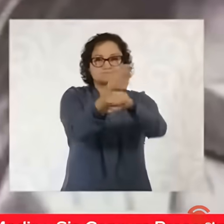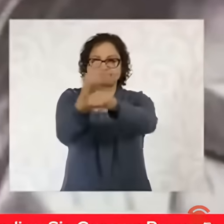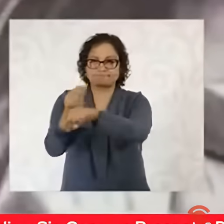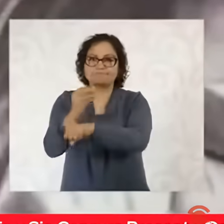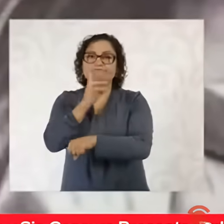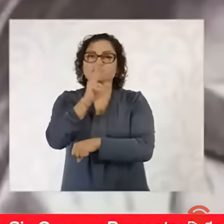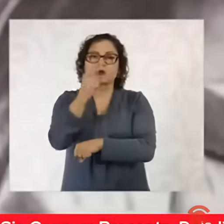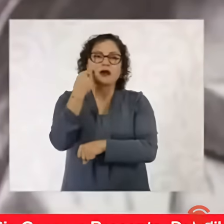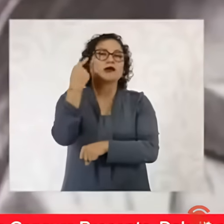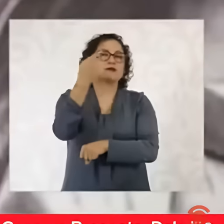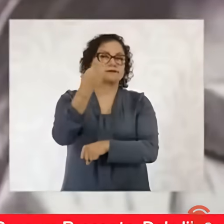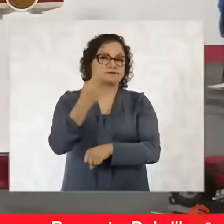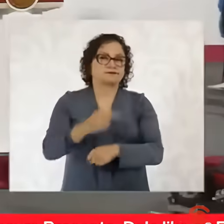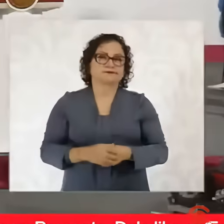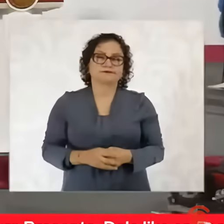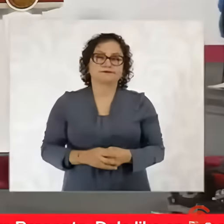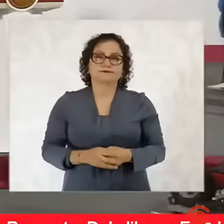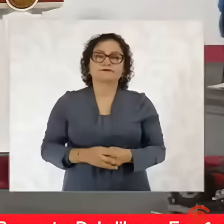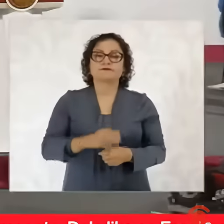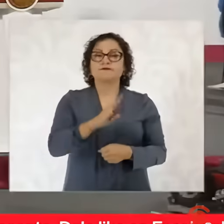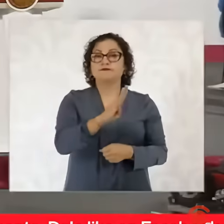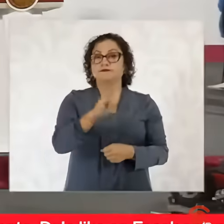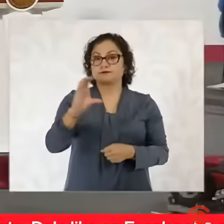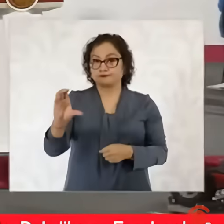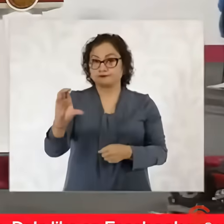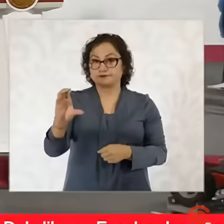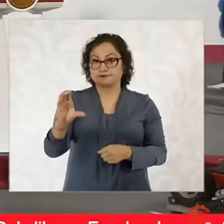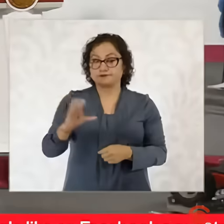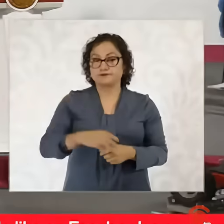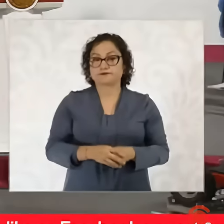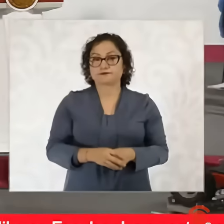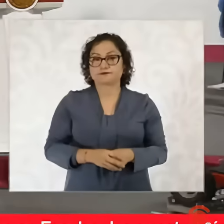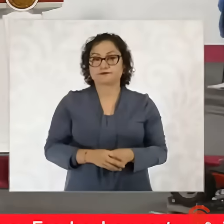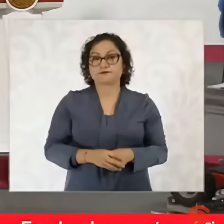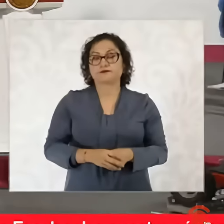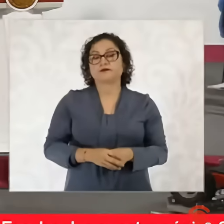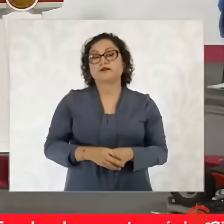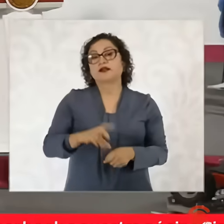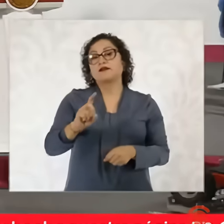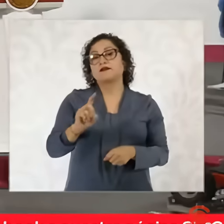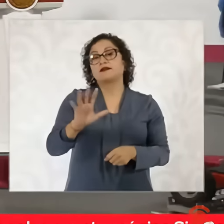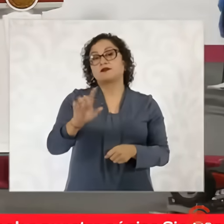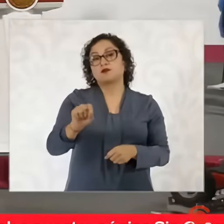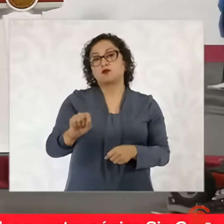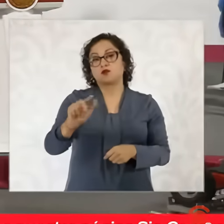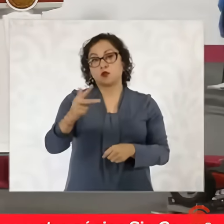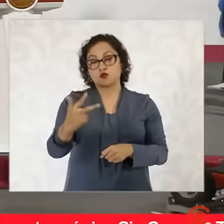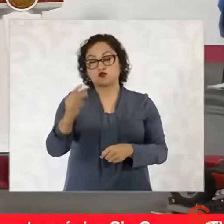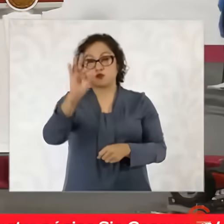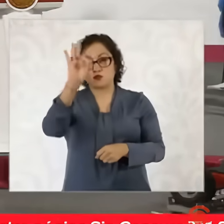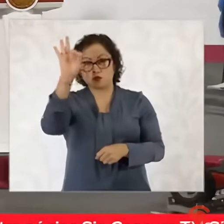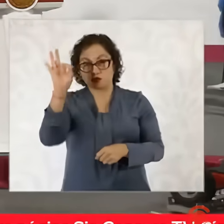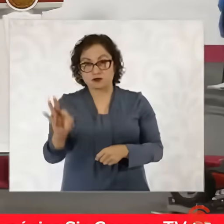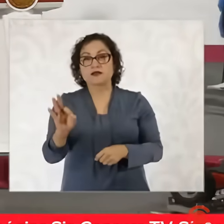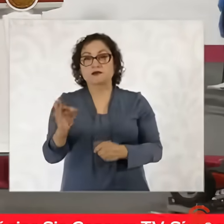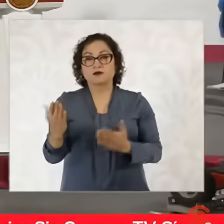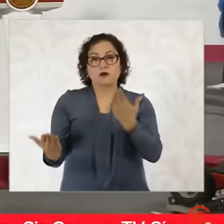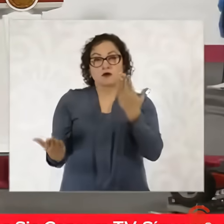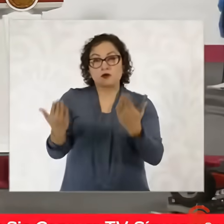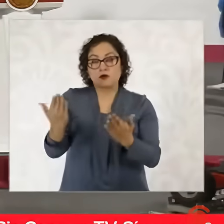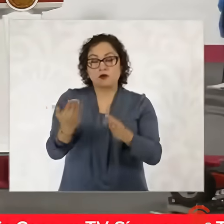semanas. En Baja California, se registró un descenso de 35.8% al comparar julio